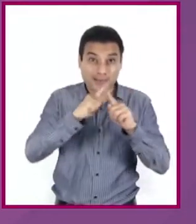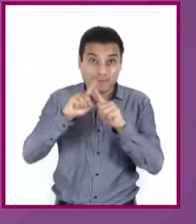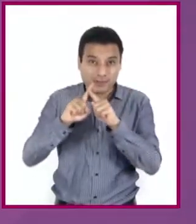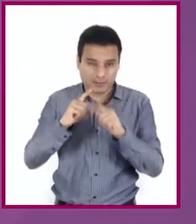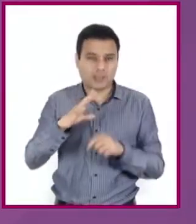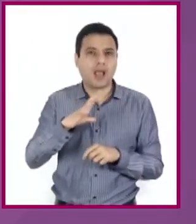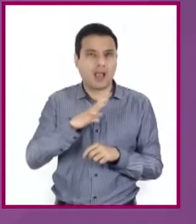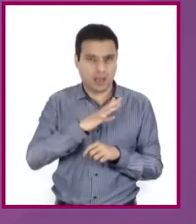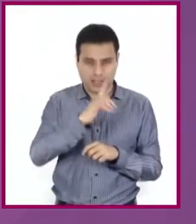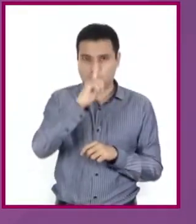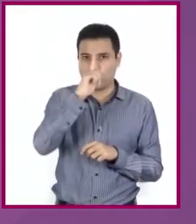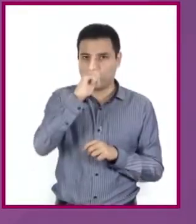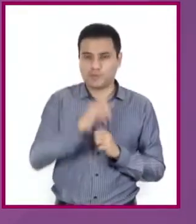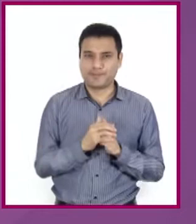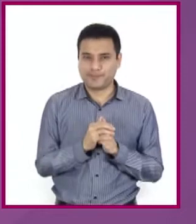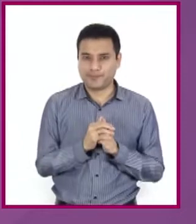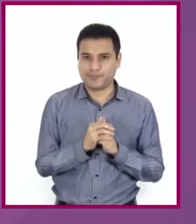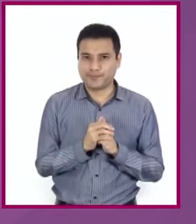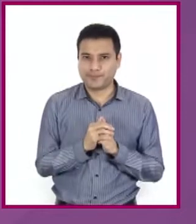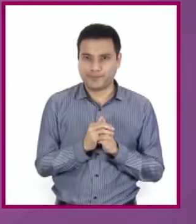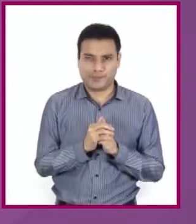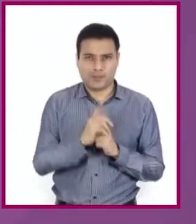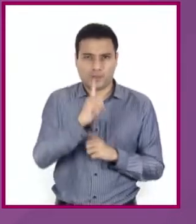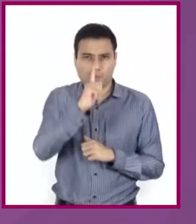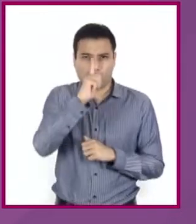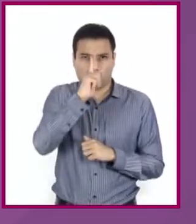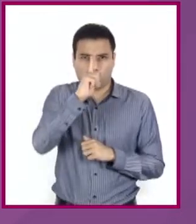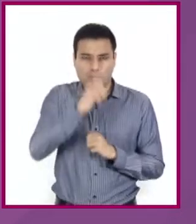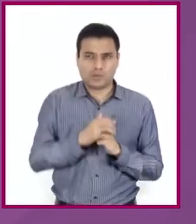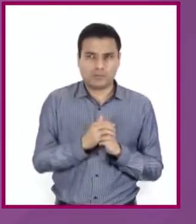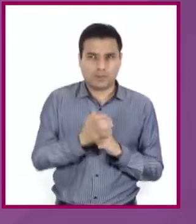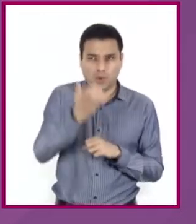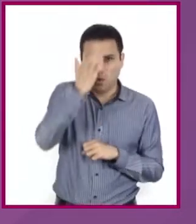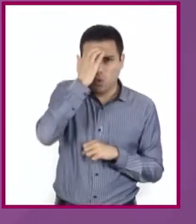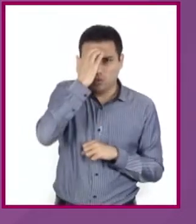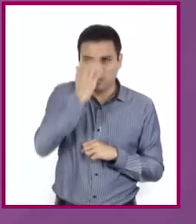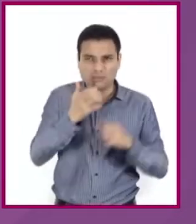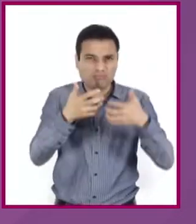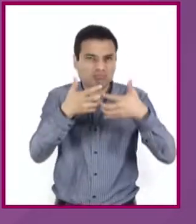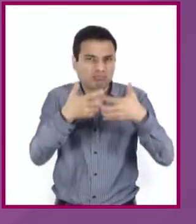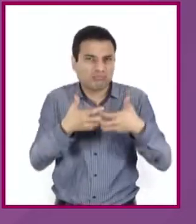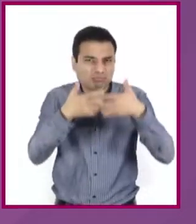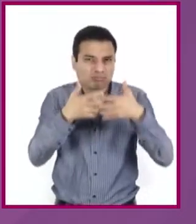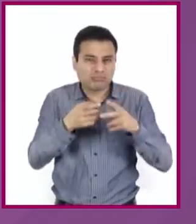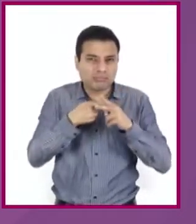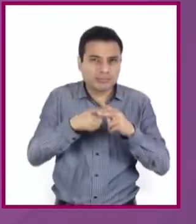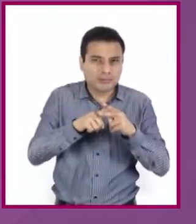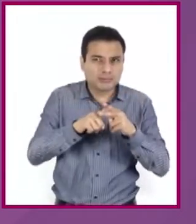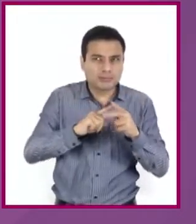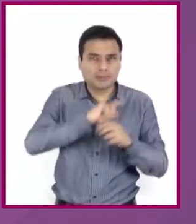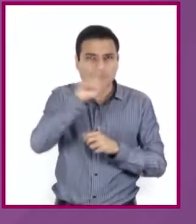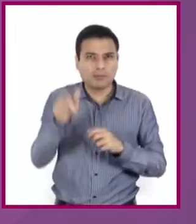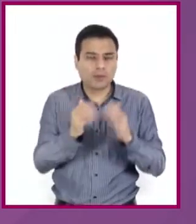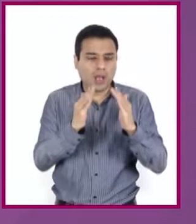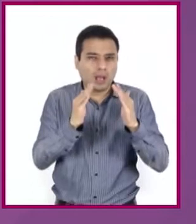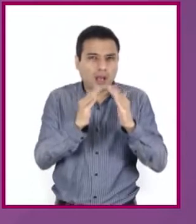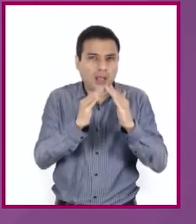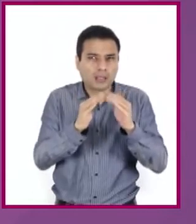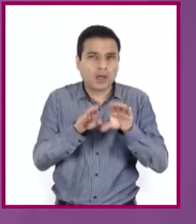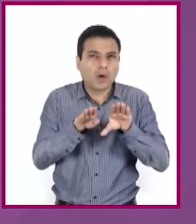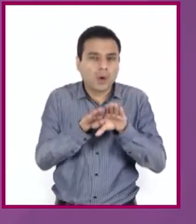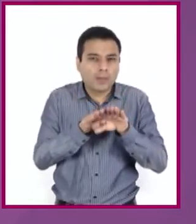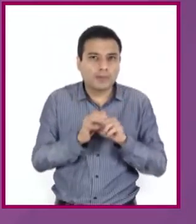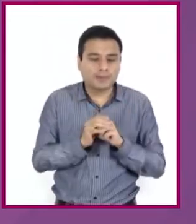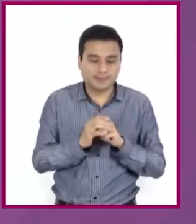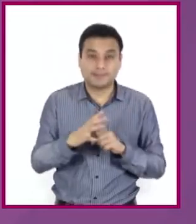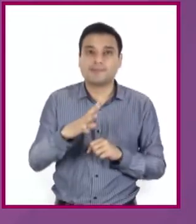electricidad? Para conducir la electricidad desde las plantas de generación hasta los consumidores finales, se se cuenta con